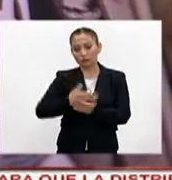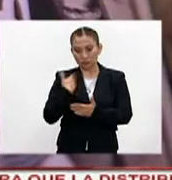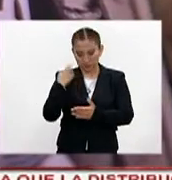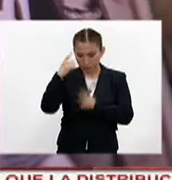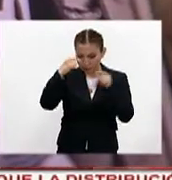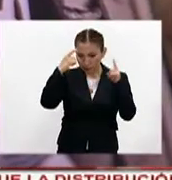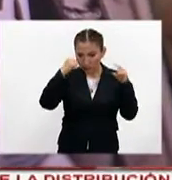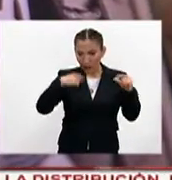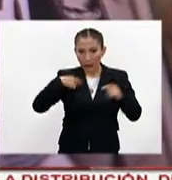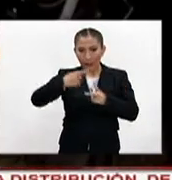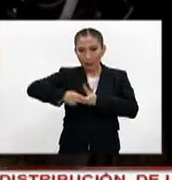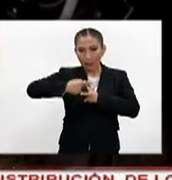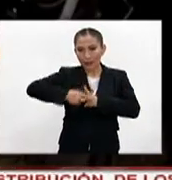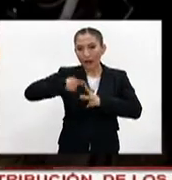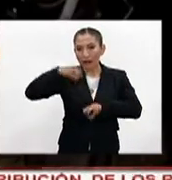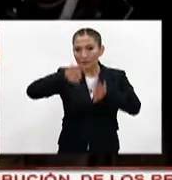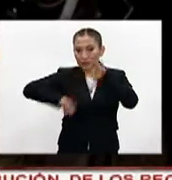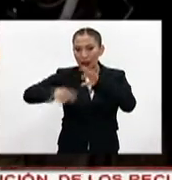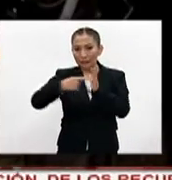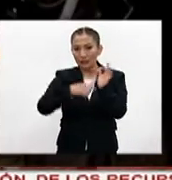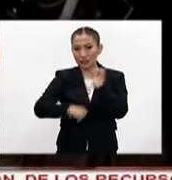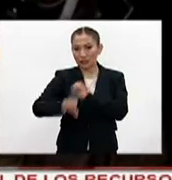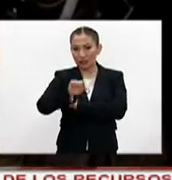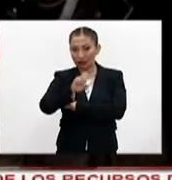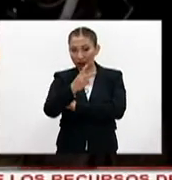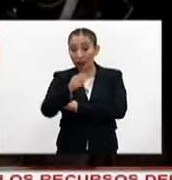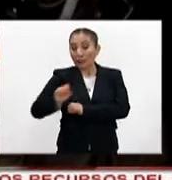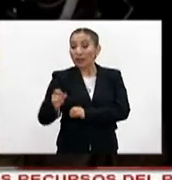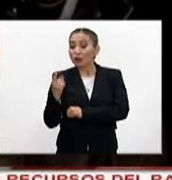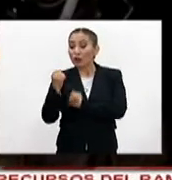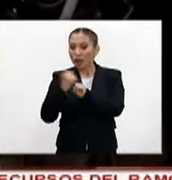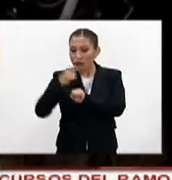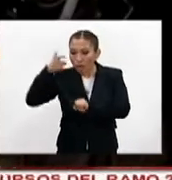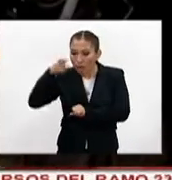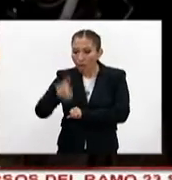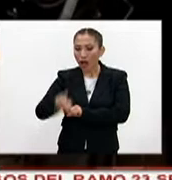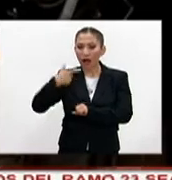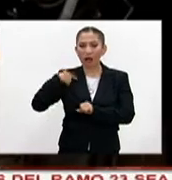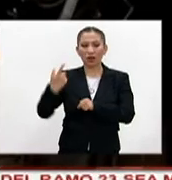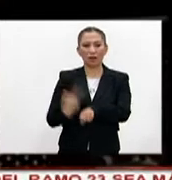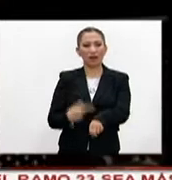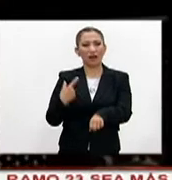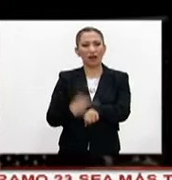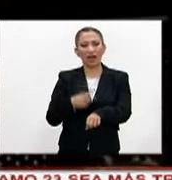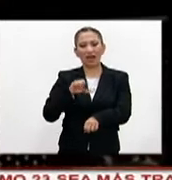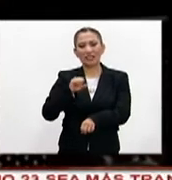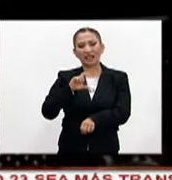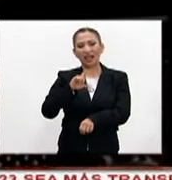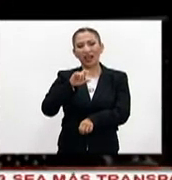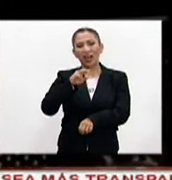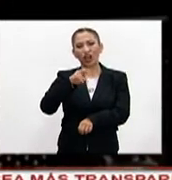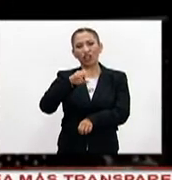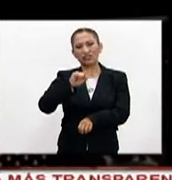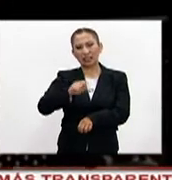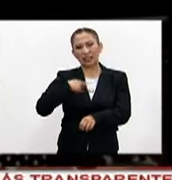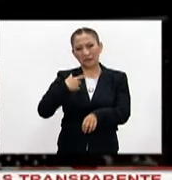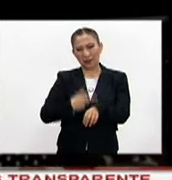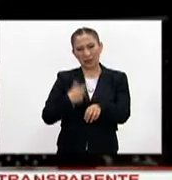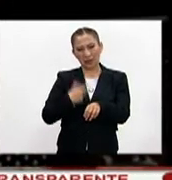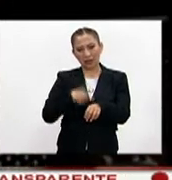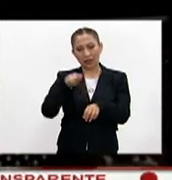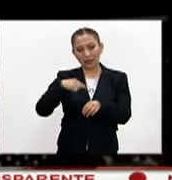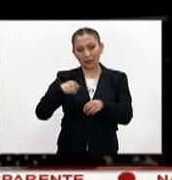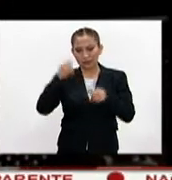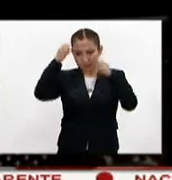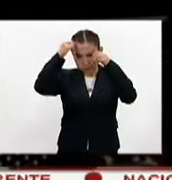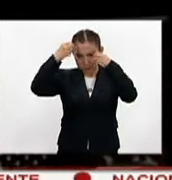matemático y físico en 1962. A los 21 años le diagnosticaron una forma atípica de esclerosis lateral amiotrófica, una enfermedad que